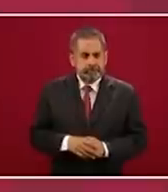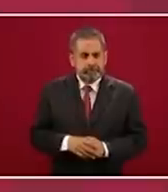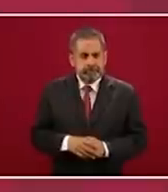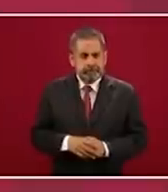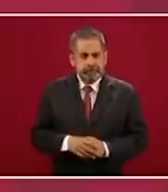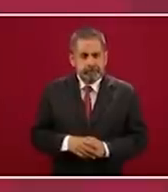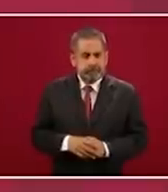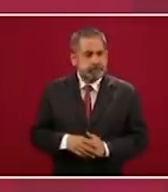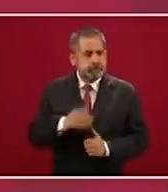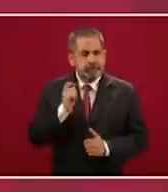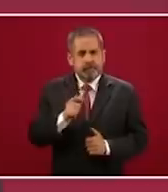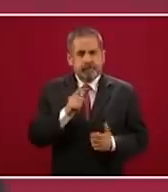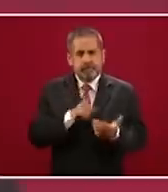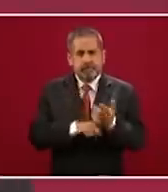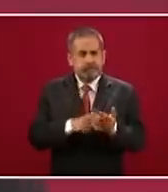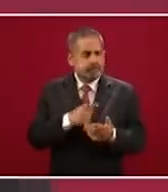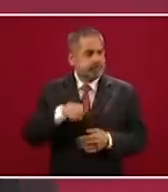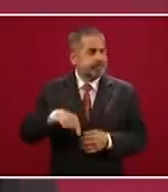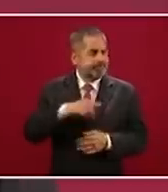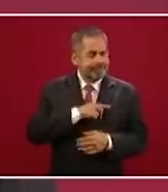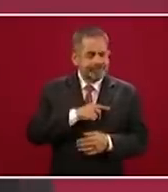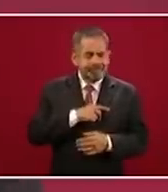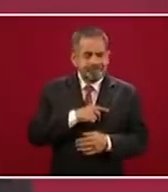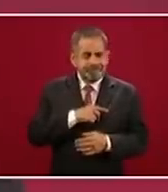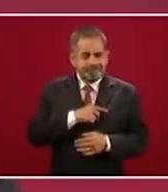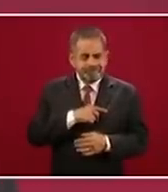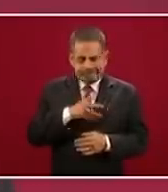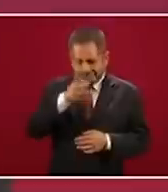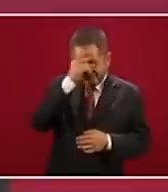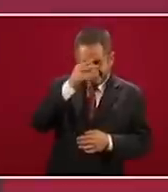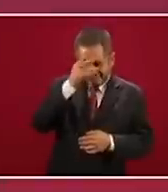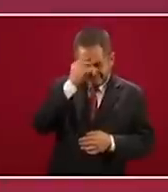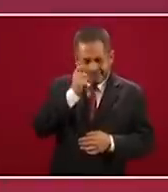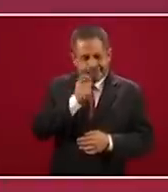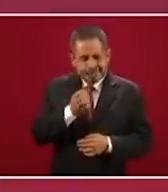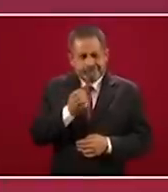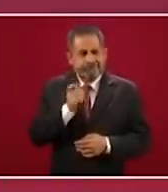un sano acercamiento